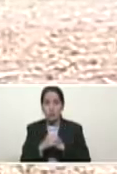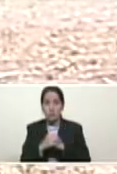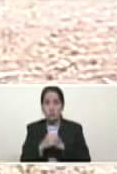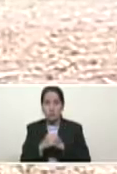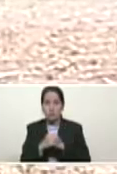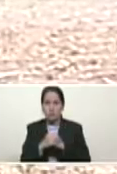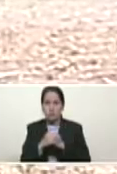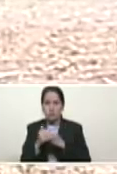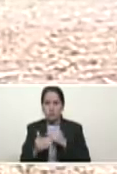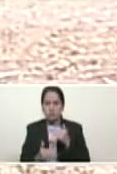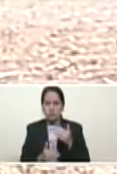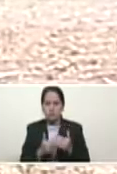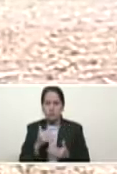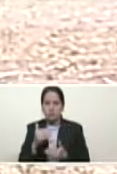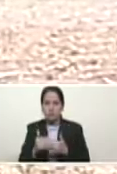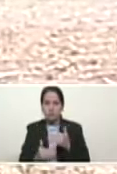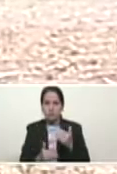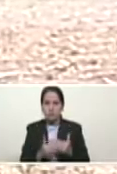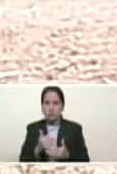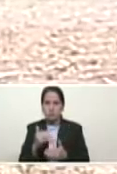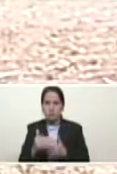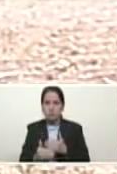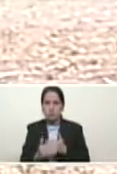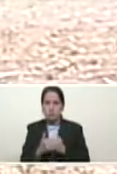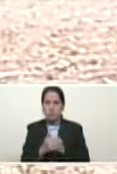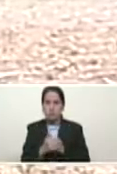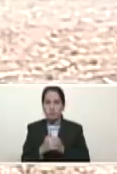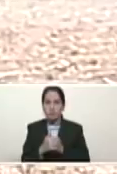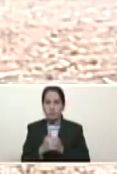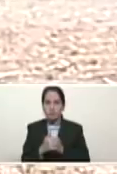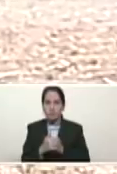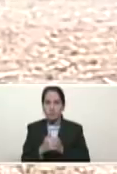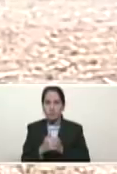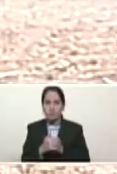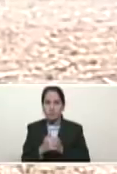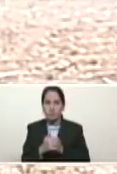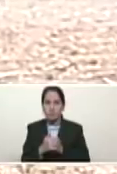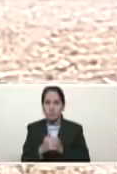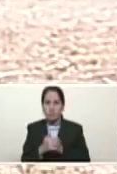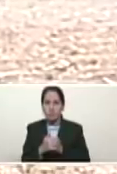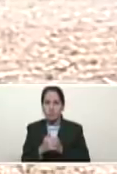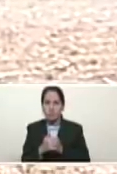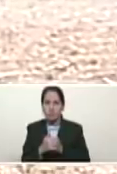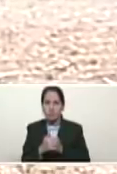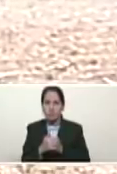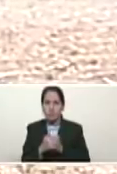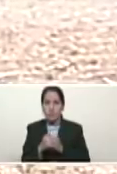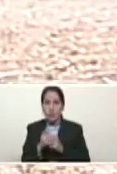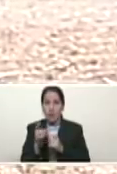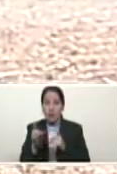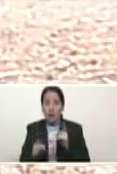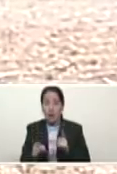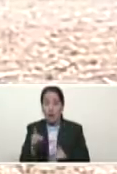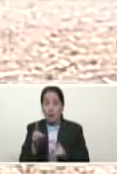Paso a paso, a veces más lento de lo que el comandante Chávez quería,